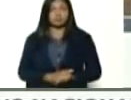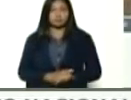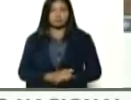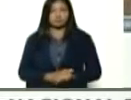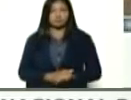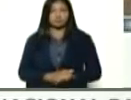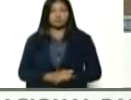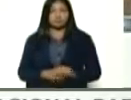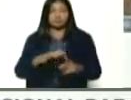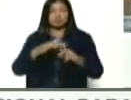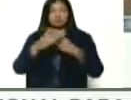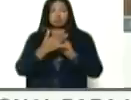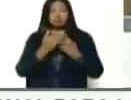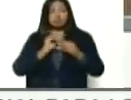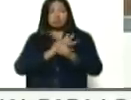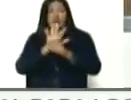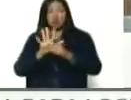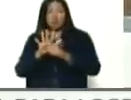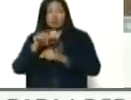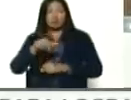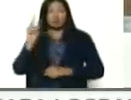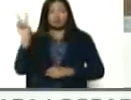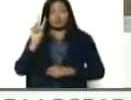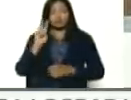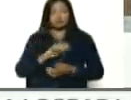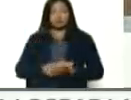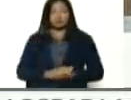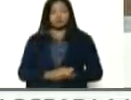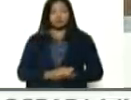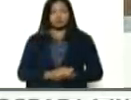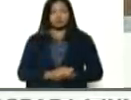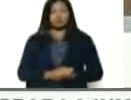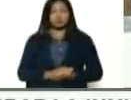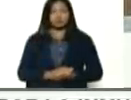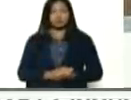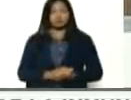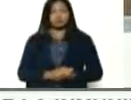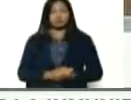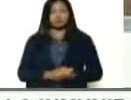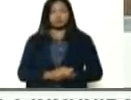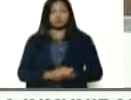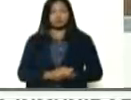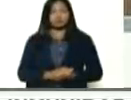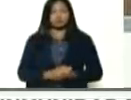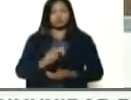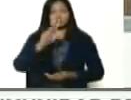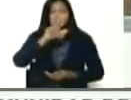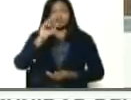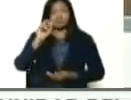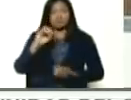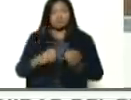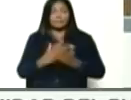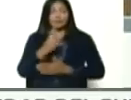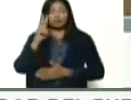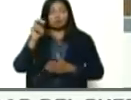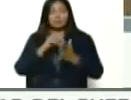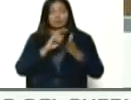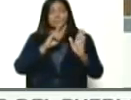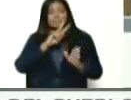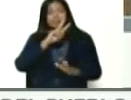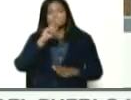situación de lakovic 19 en venezuela al 30 de mayo del 2021